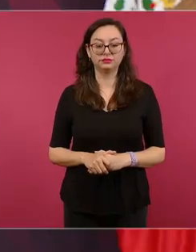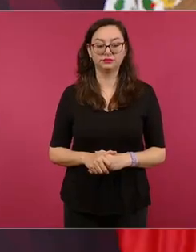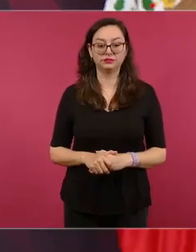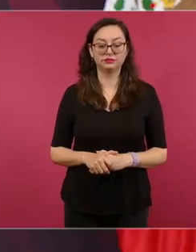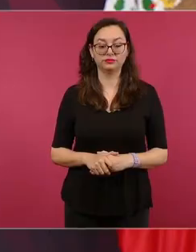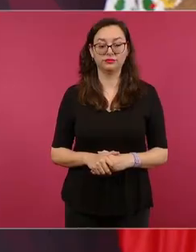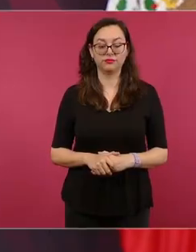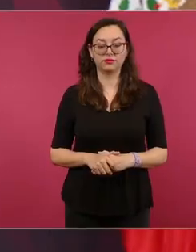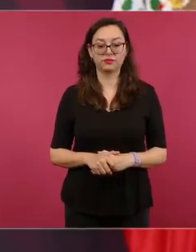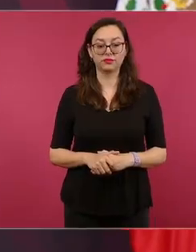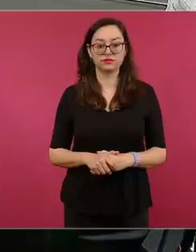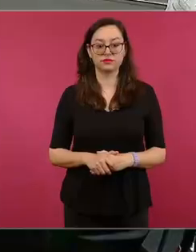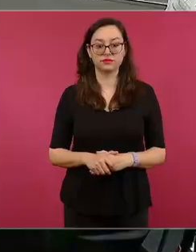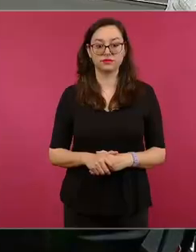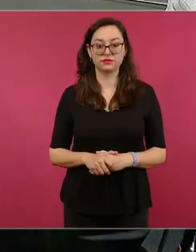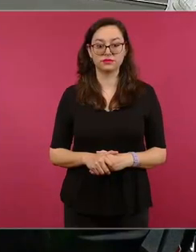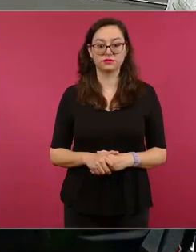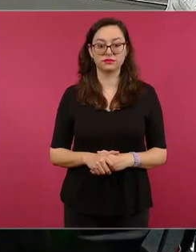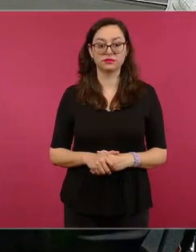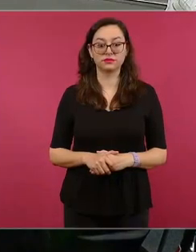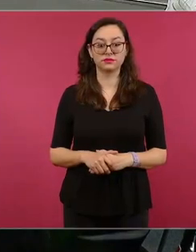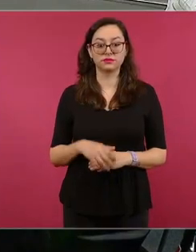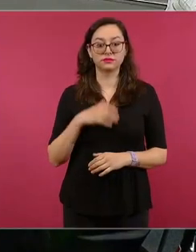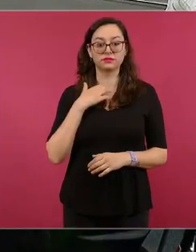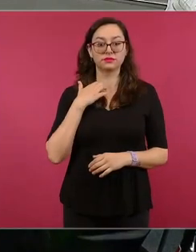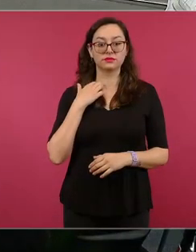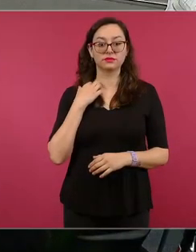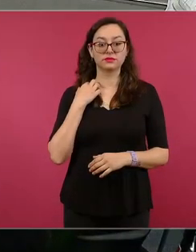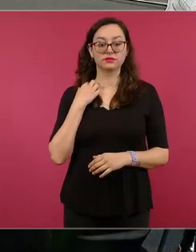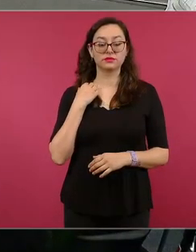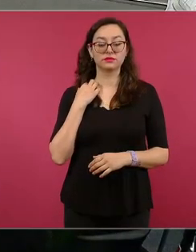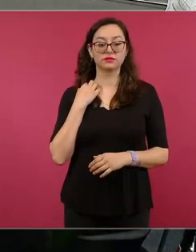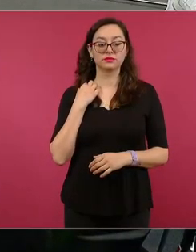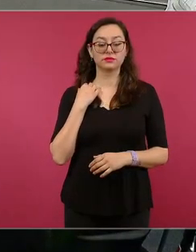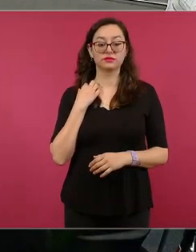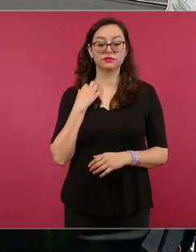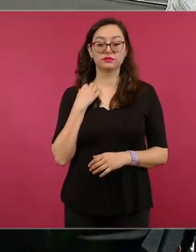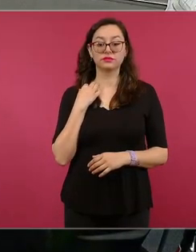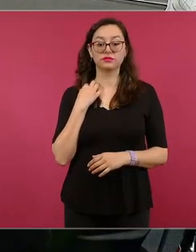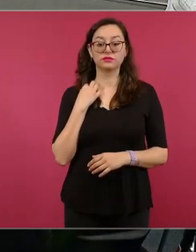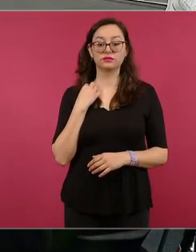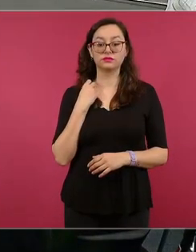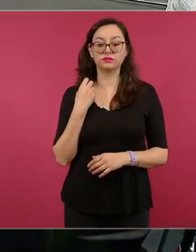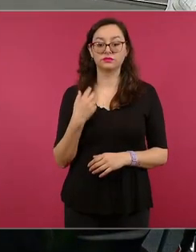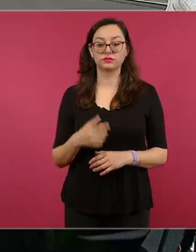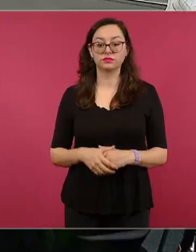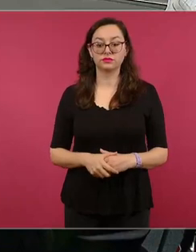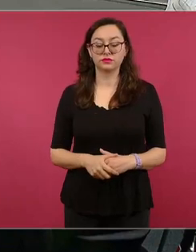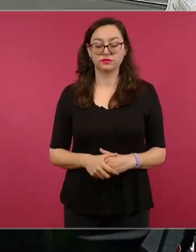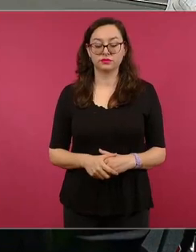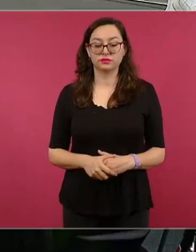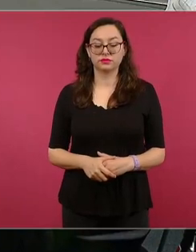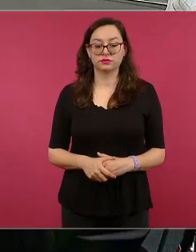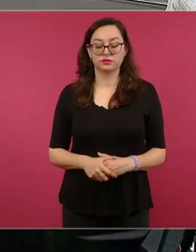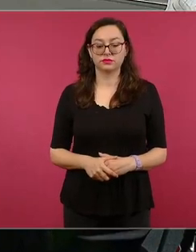Miren, si no fuese por los trabajadores, y por